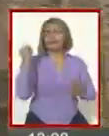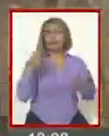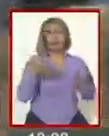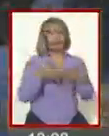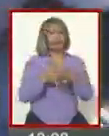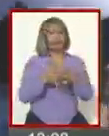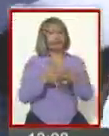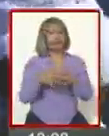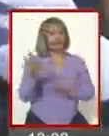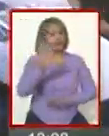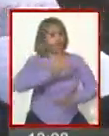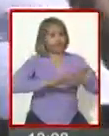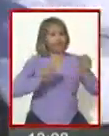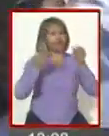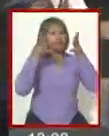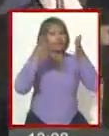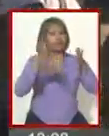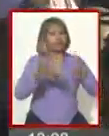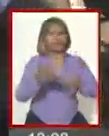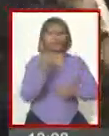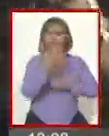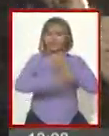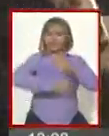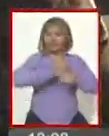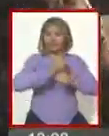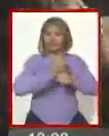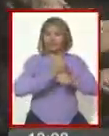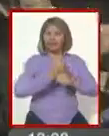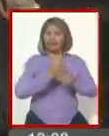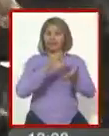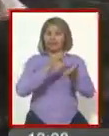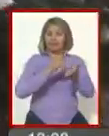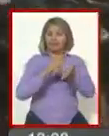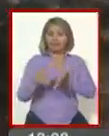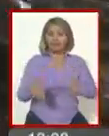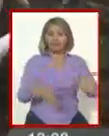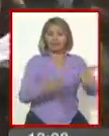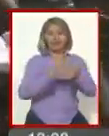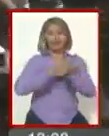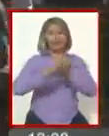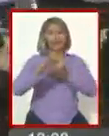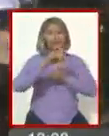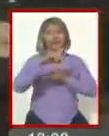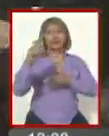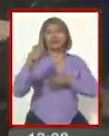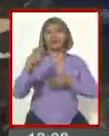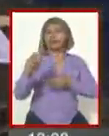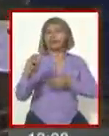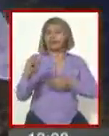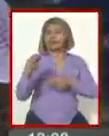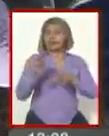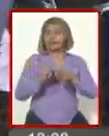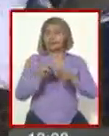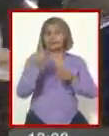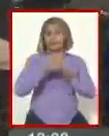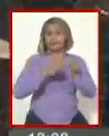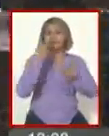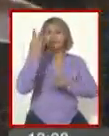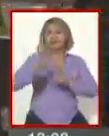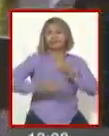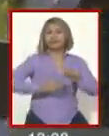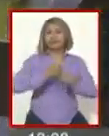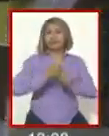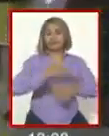El problema es que estamos abandonados muchos años del pavimento. Nos pavimentan 100 metros cada 3, 4 años y